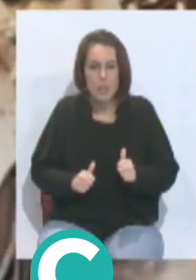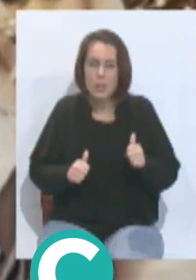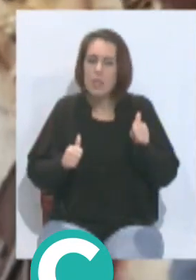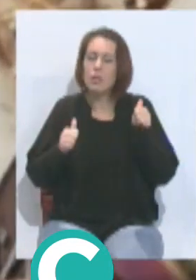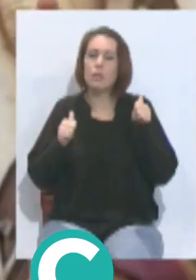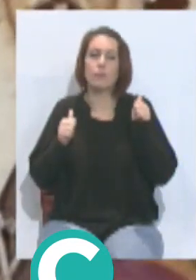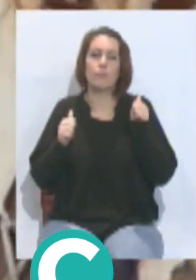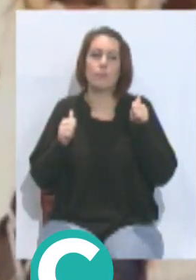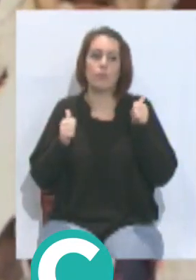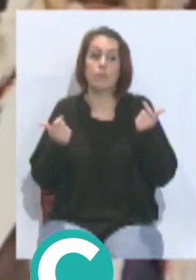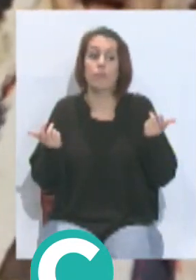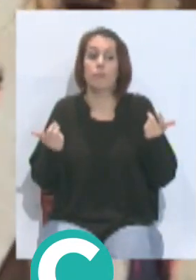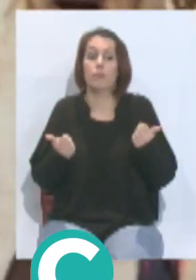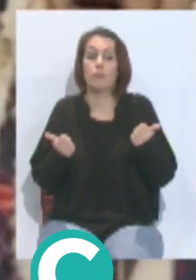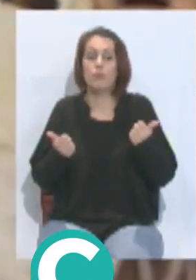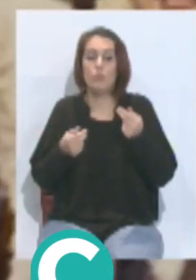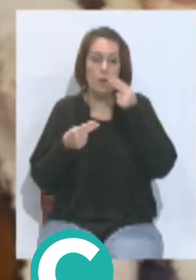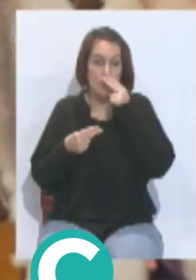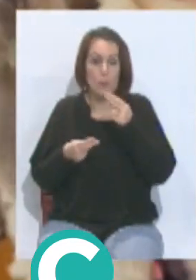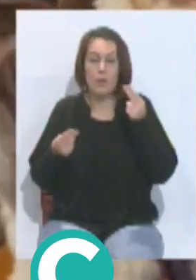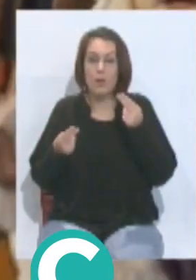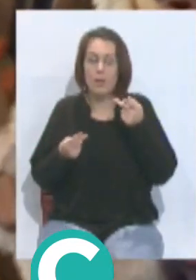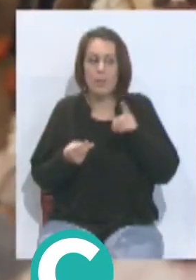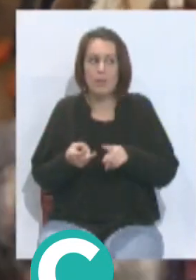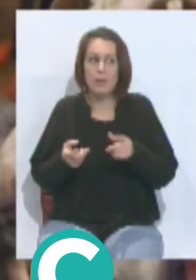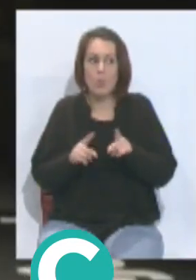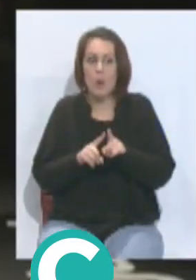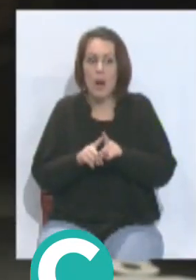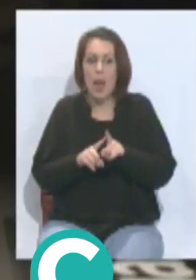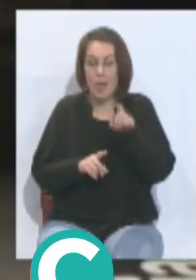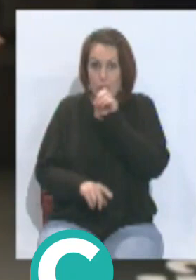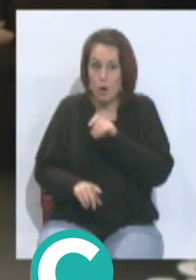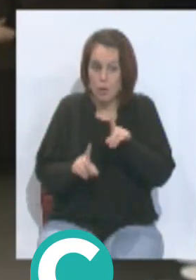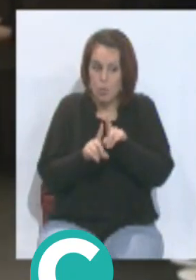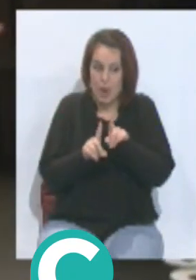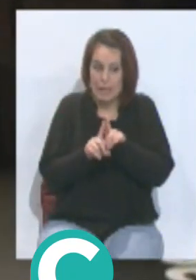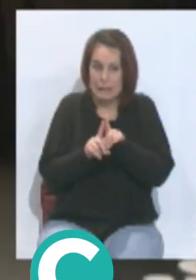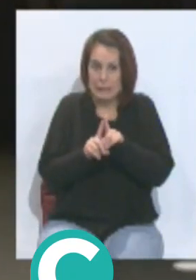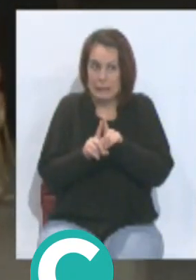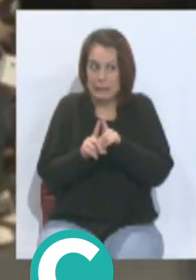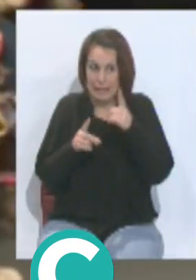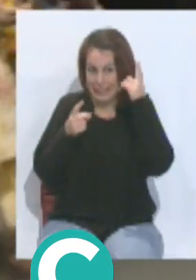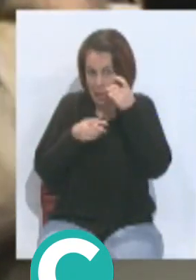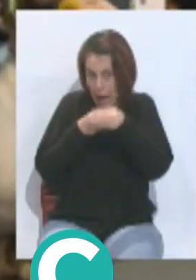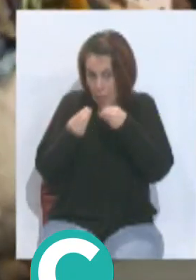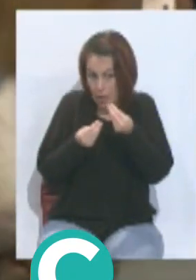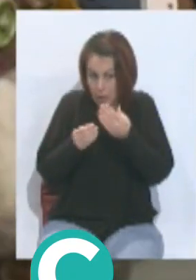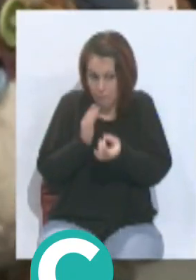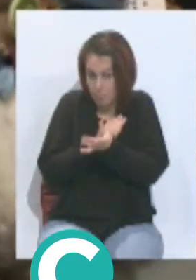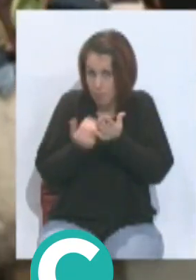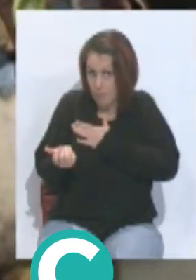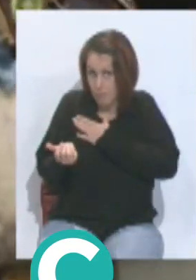mucho más, bueno, pues un público tan digno de la copla como intentan hacerlo los propios creadores, ¿no?